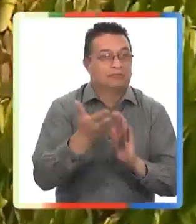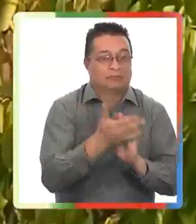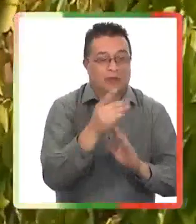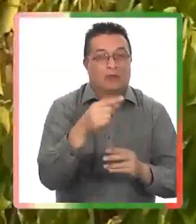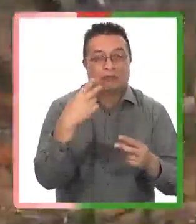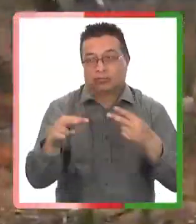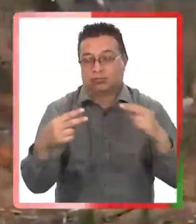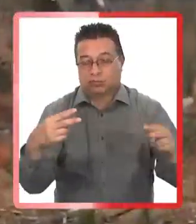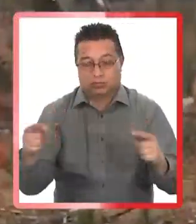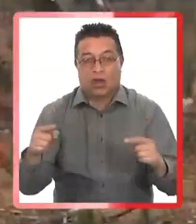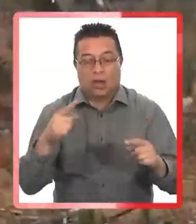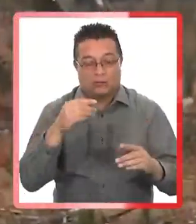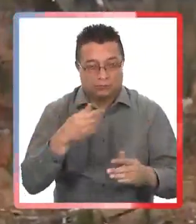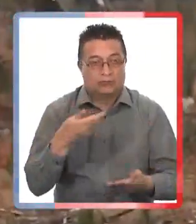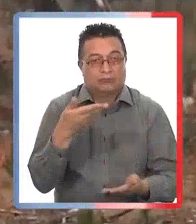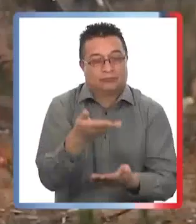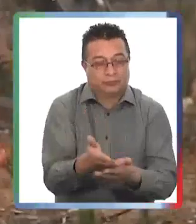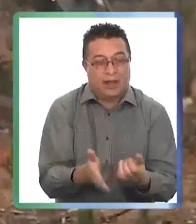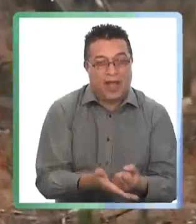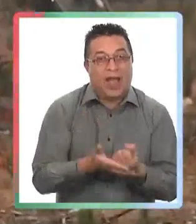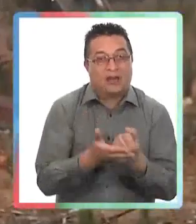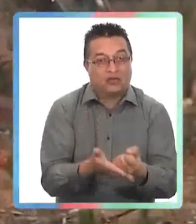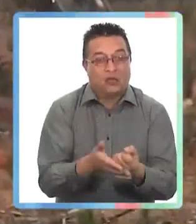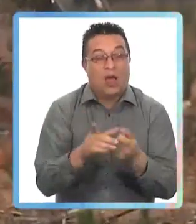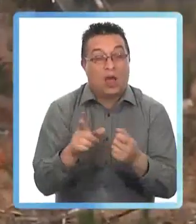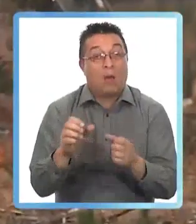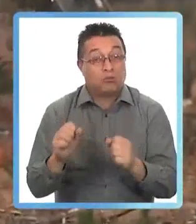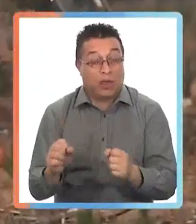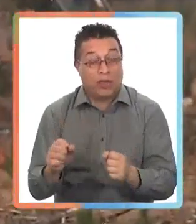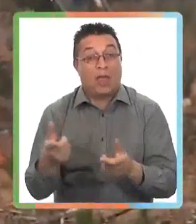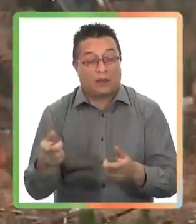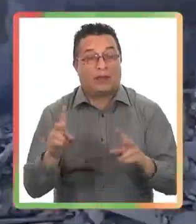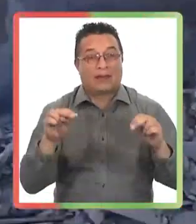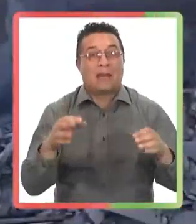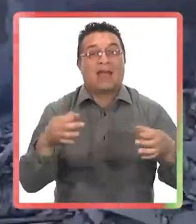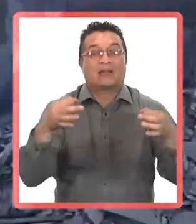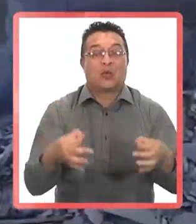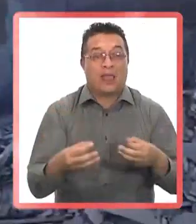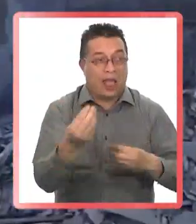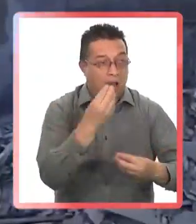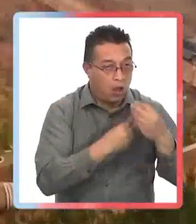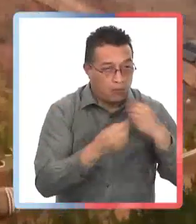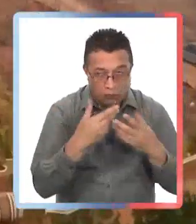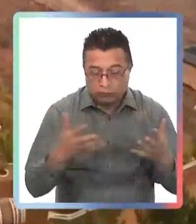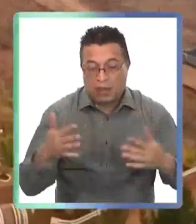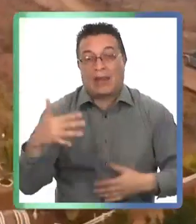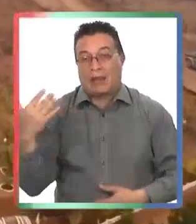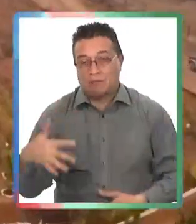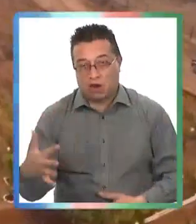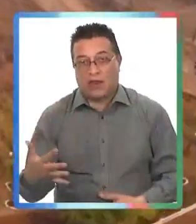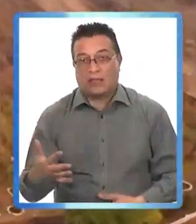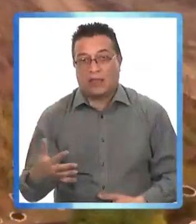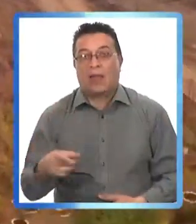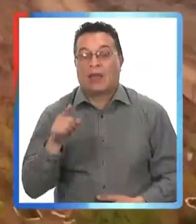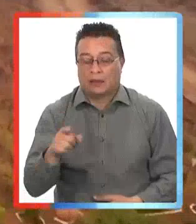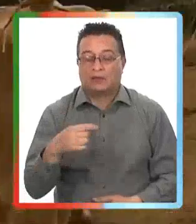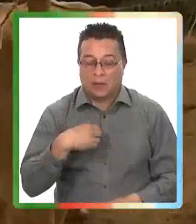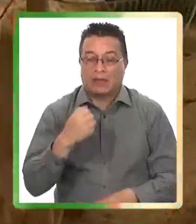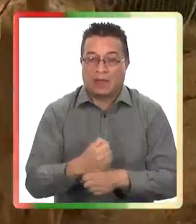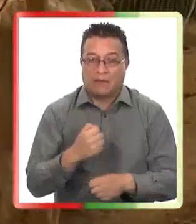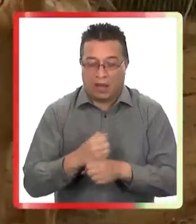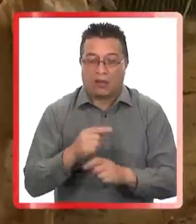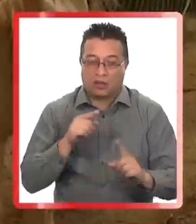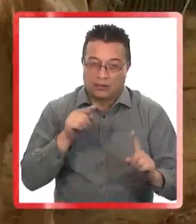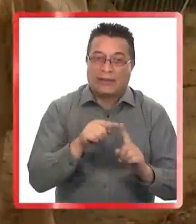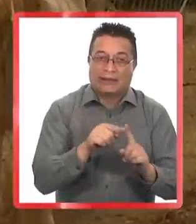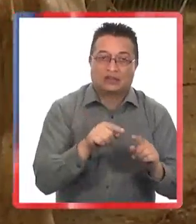puede hacer en términos de seguridad alimentaria es fundamental. Eso es algo en lo que estamos trabajando y eso implica, hay